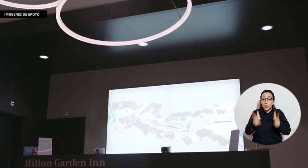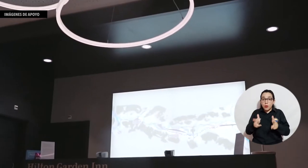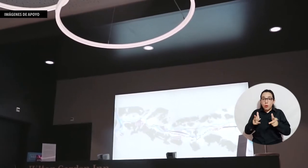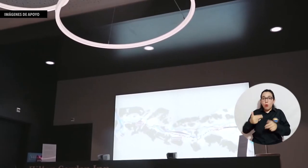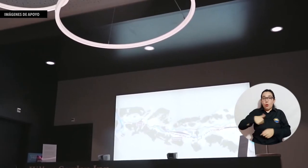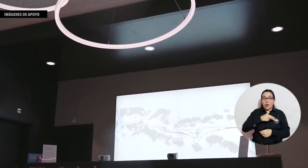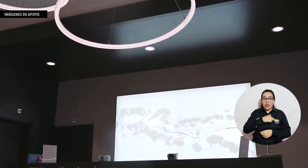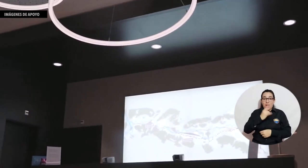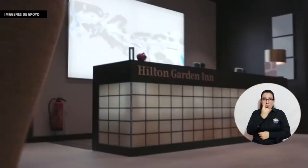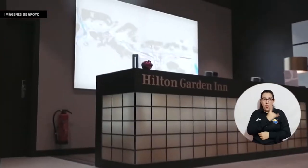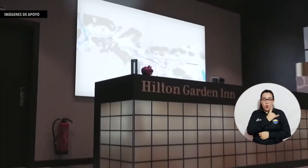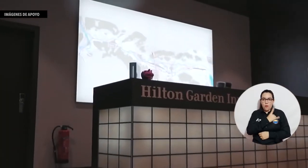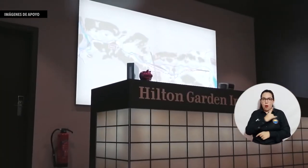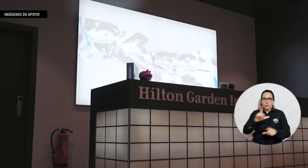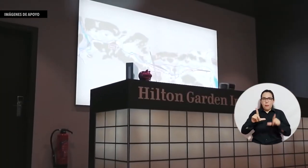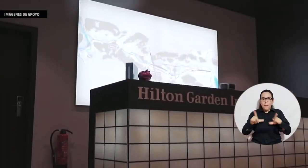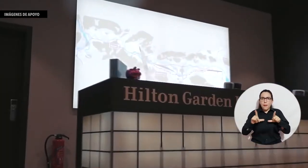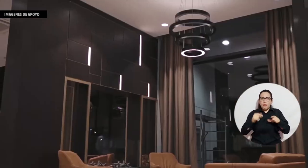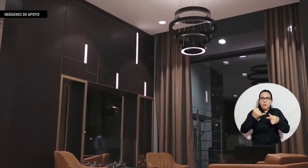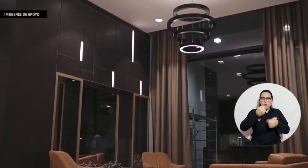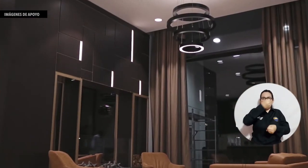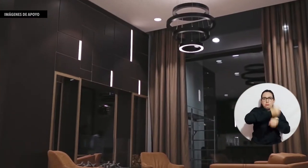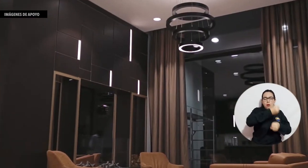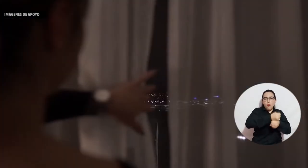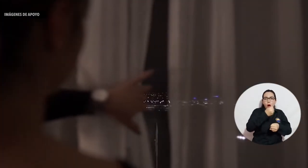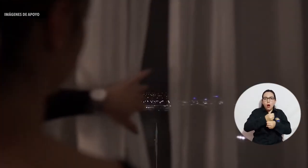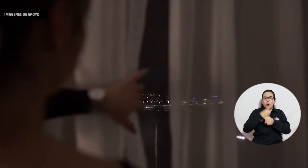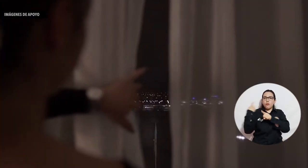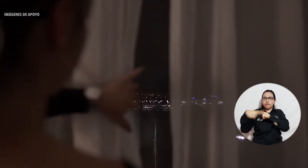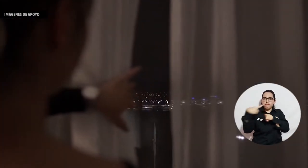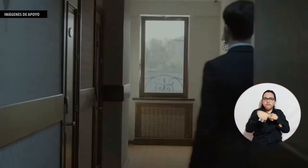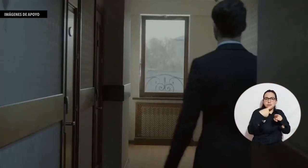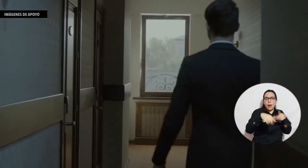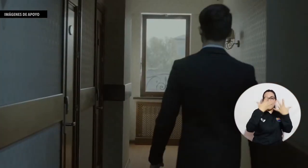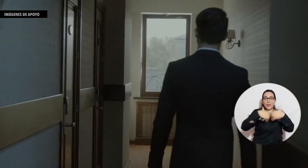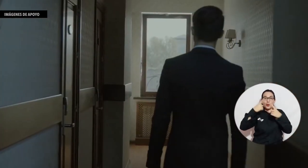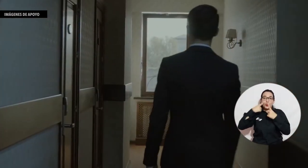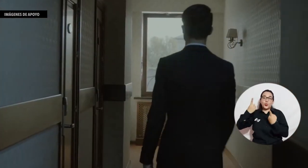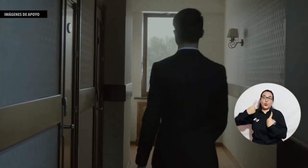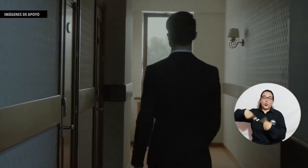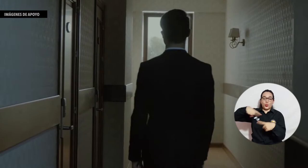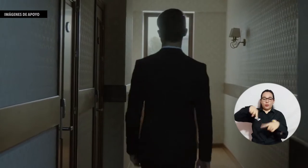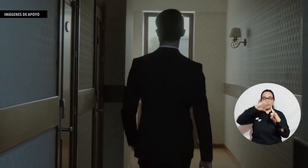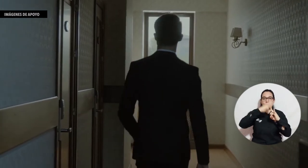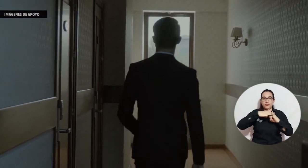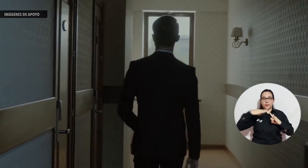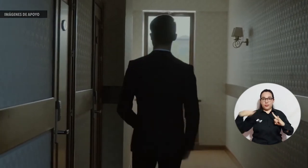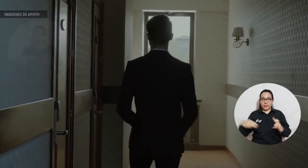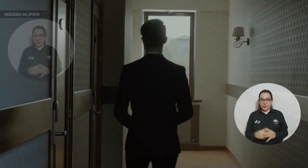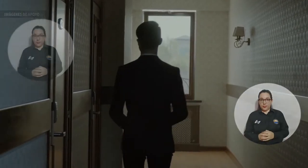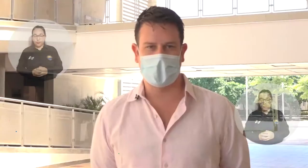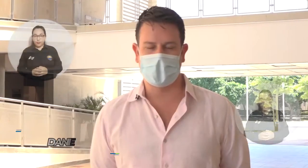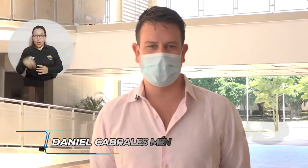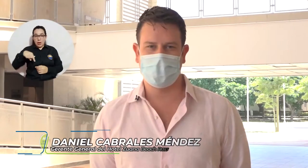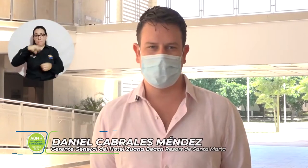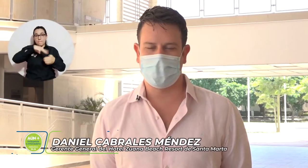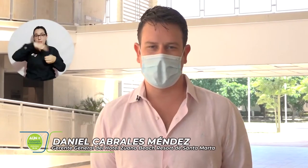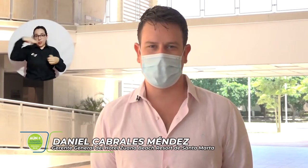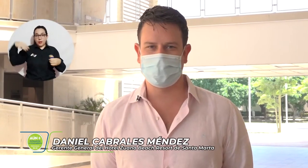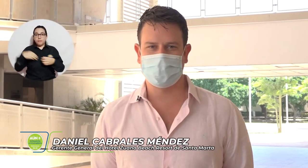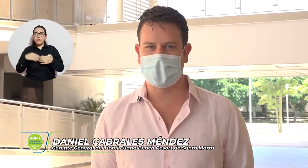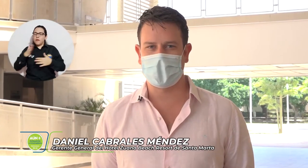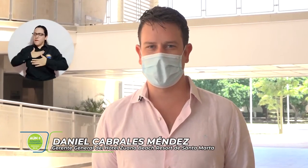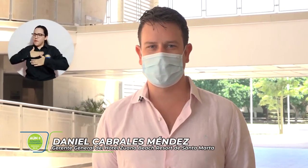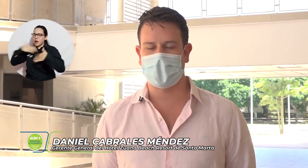que sale de nuestra universidad y que está elaborando actualmente en todas las empresas turísticas del Magdalena. Me encanta y